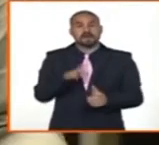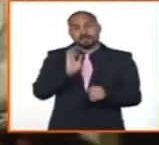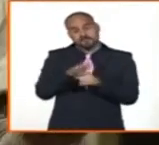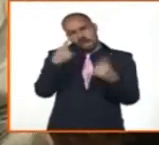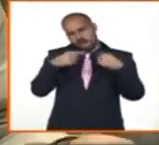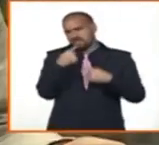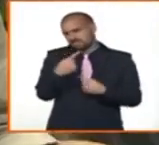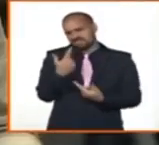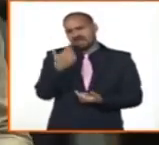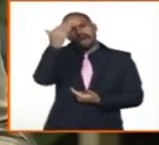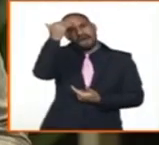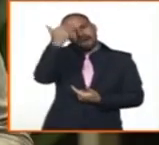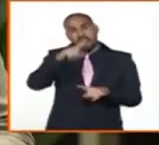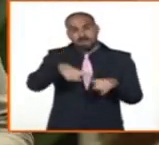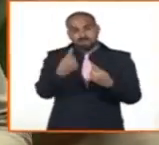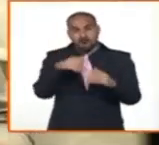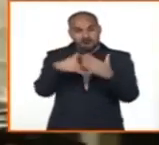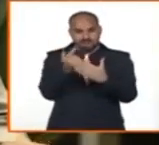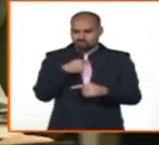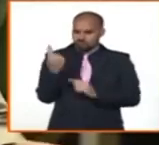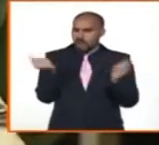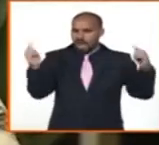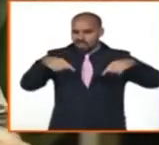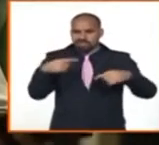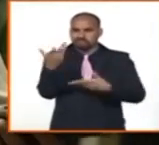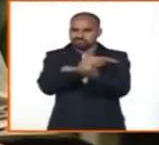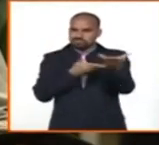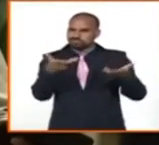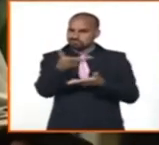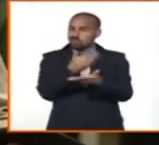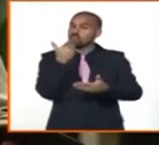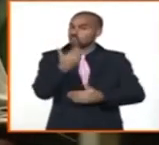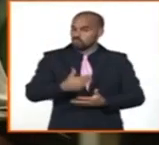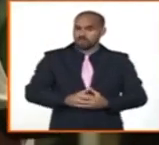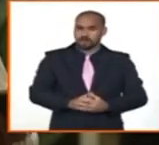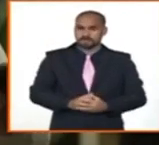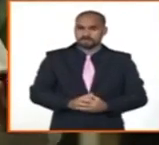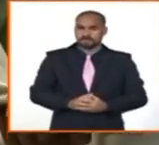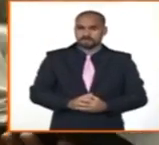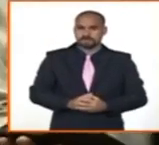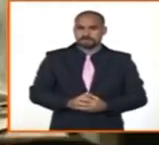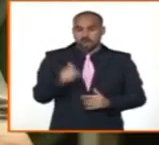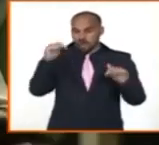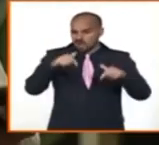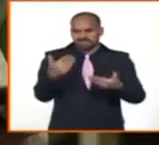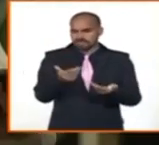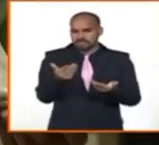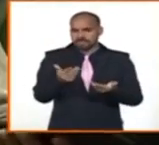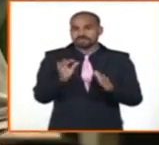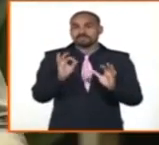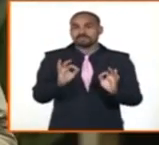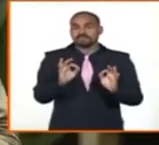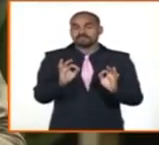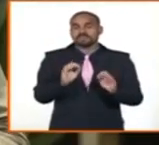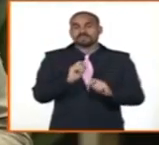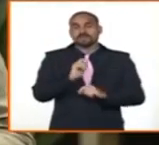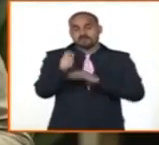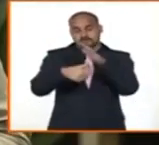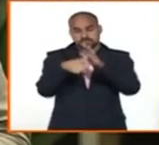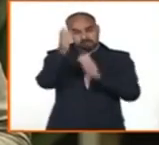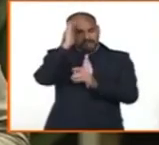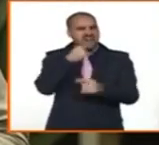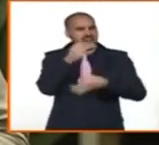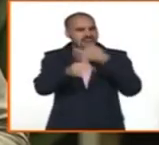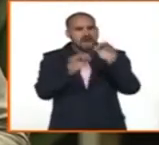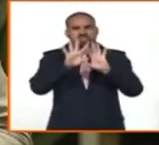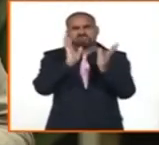por todos estos días que estamos pasando acá. Y en lo concreto de hoy, agradecer por la narración que hace de la situación interna del proceso cubano. Creo que es